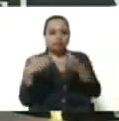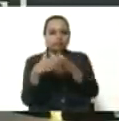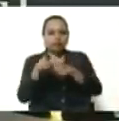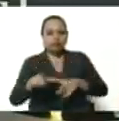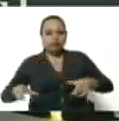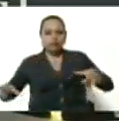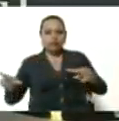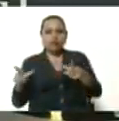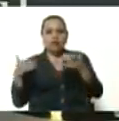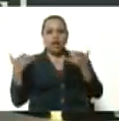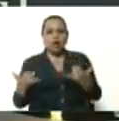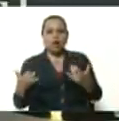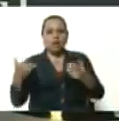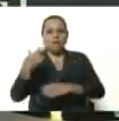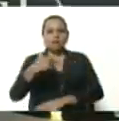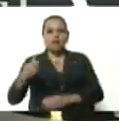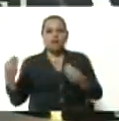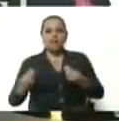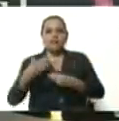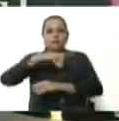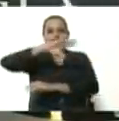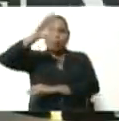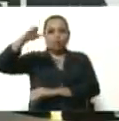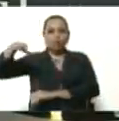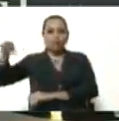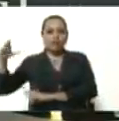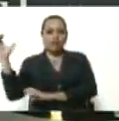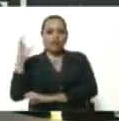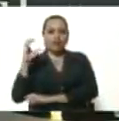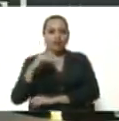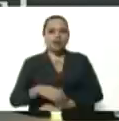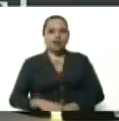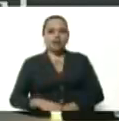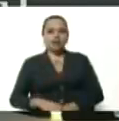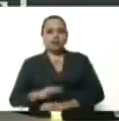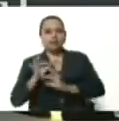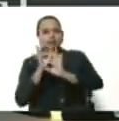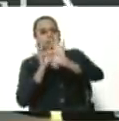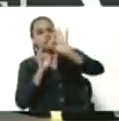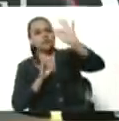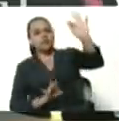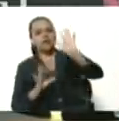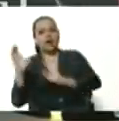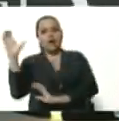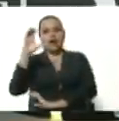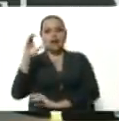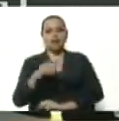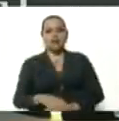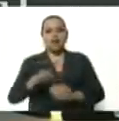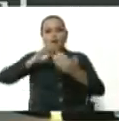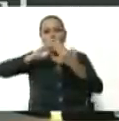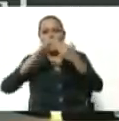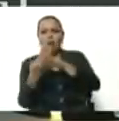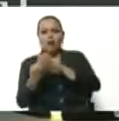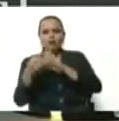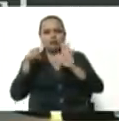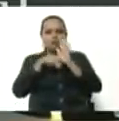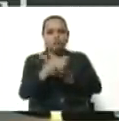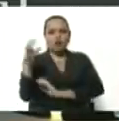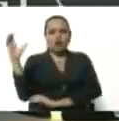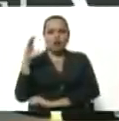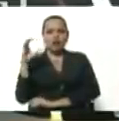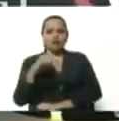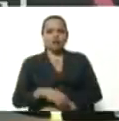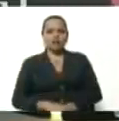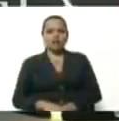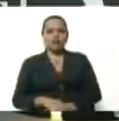y bueno, la gente vive en las montañas de Caracas, en las cumbres de Caracas, en los barrios de Caracas, en